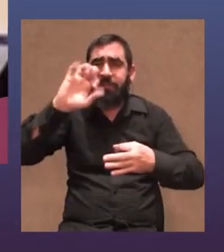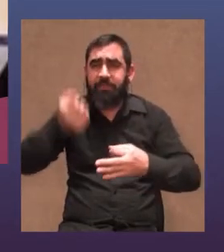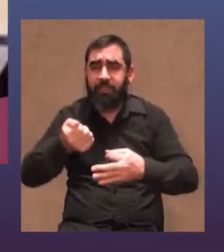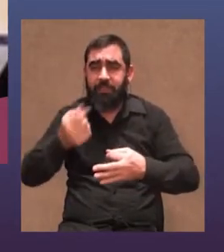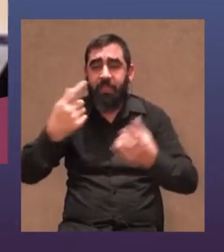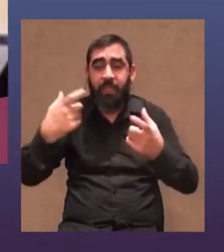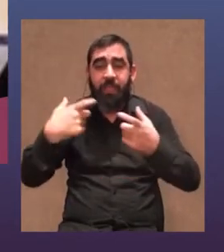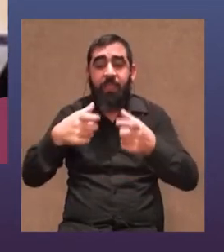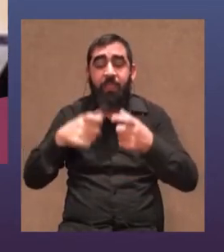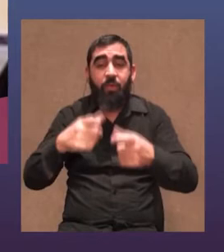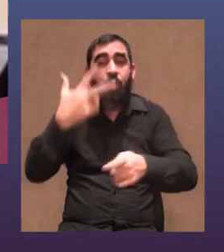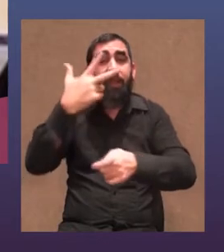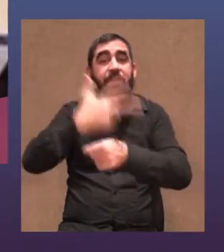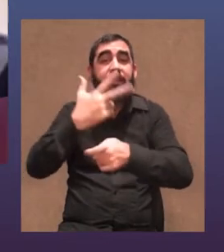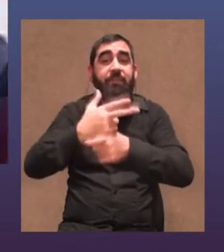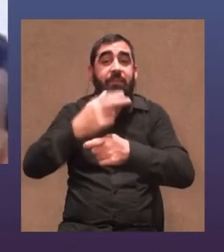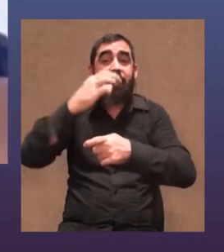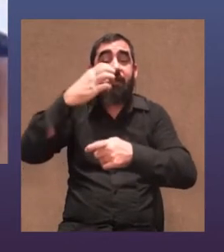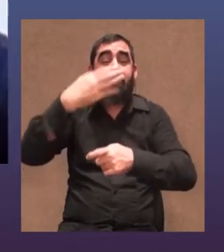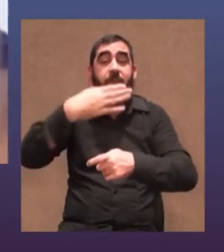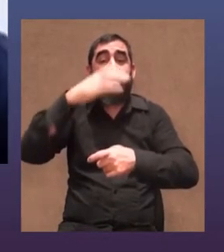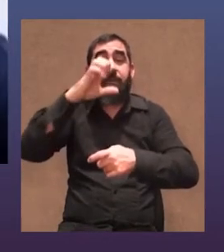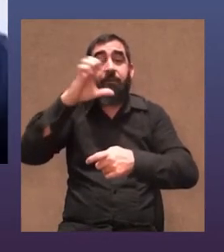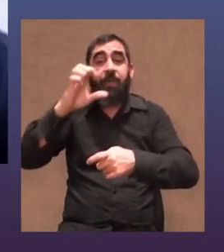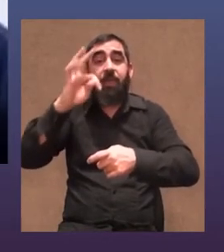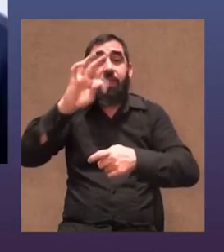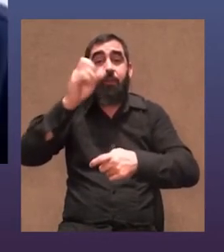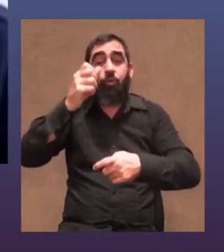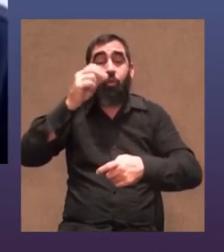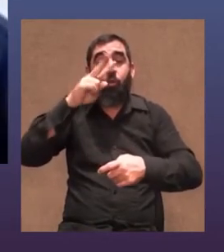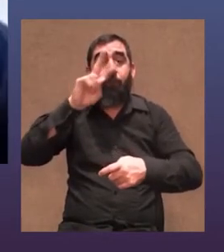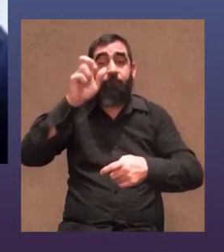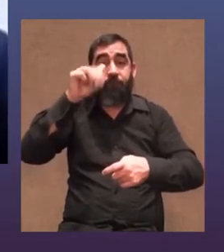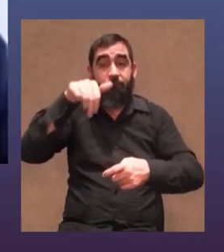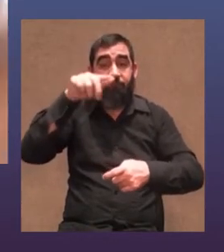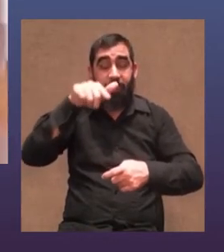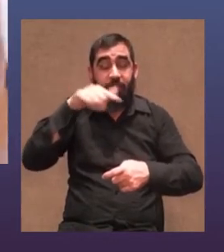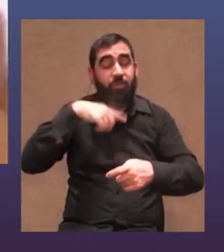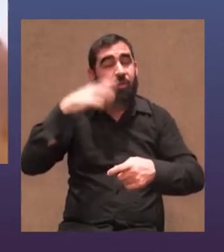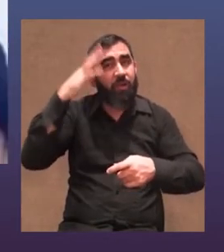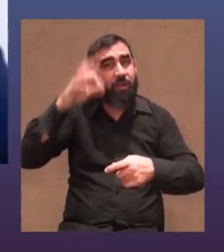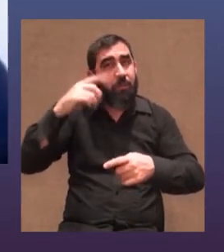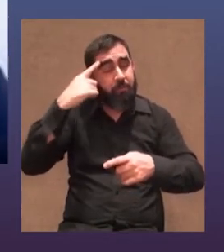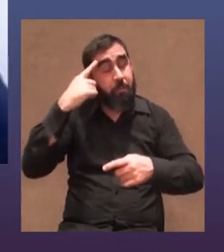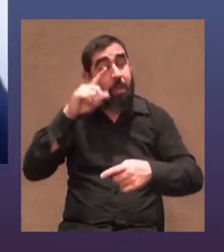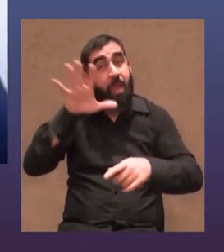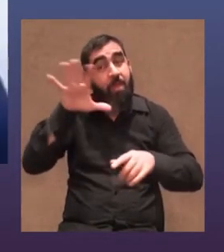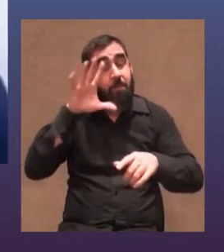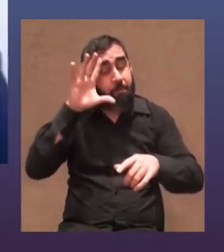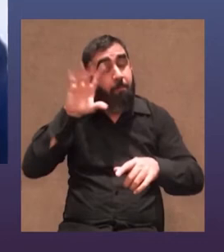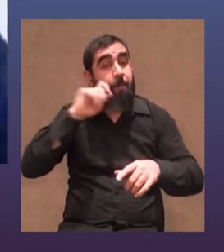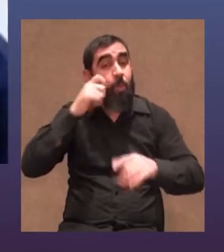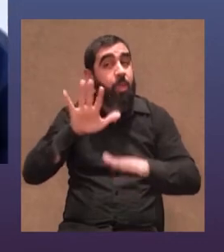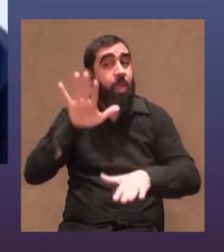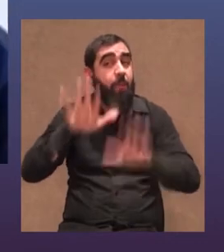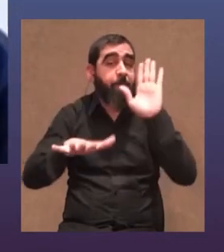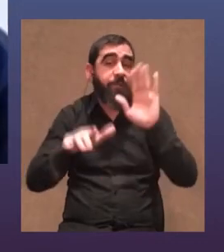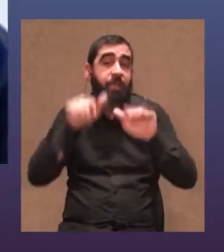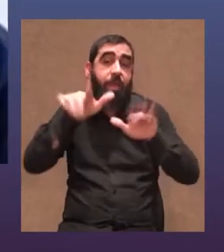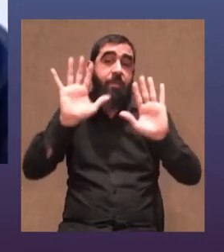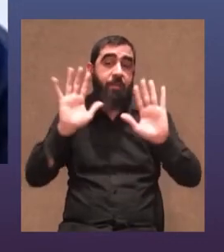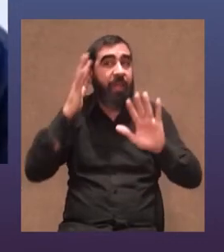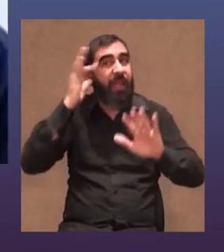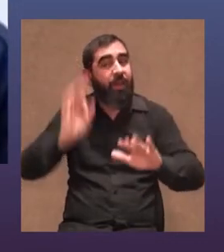era la tercera de Beethoven, pero Ajá. Se ve que yo tuve un impacto con Beethoven en ese momento, por un lado o por otro. Está